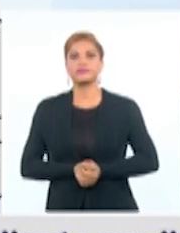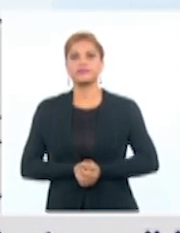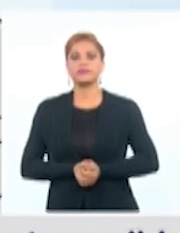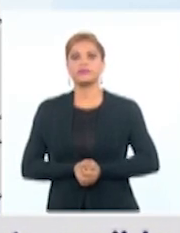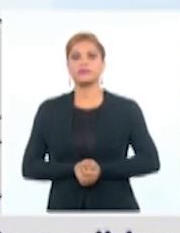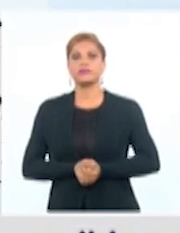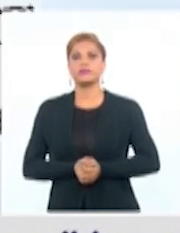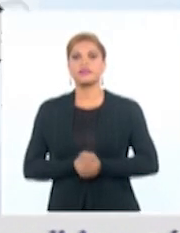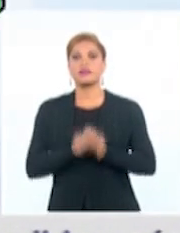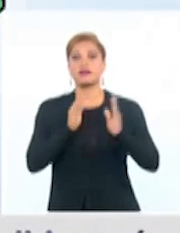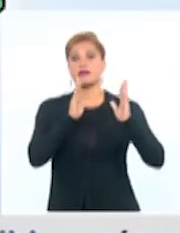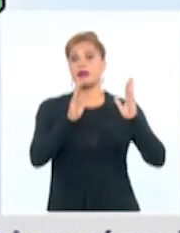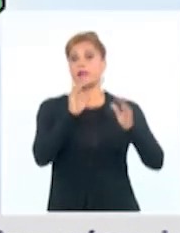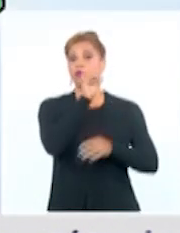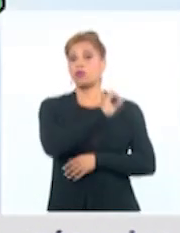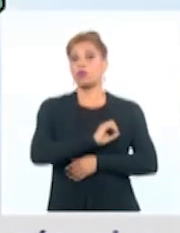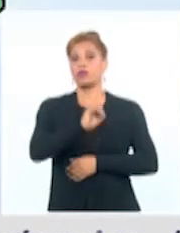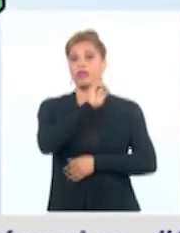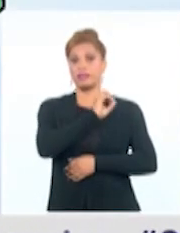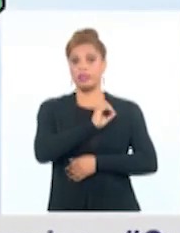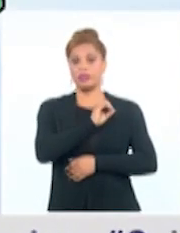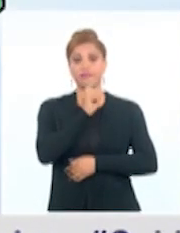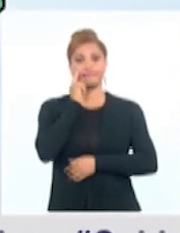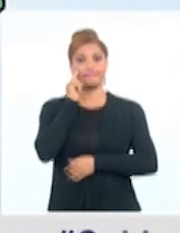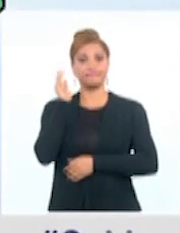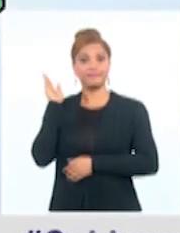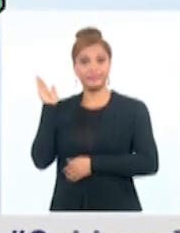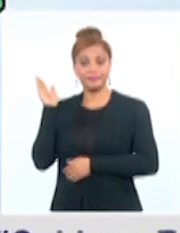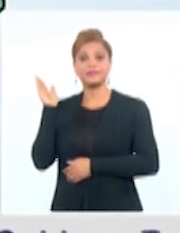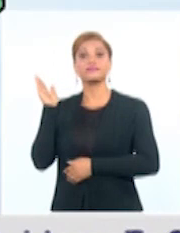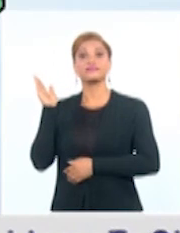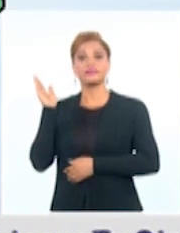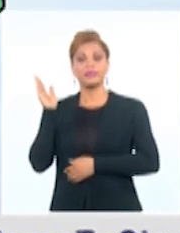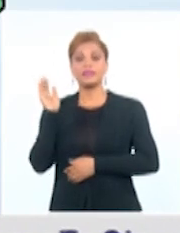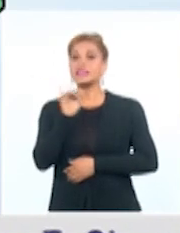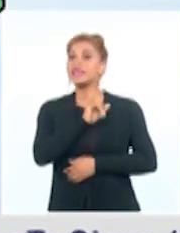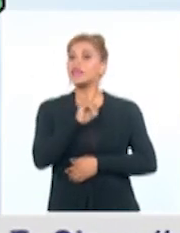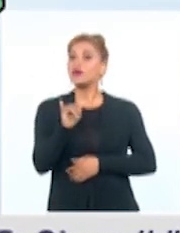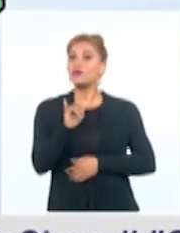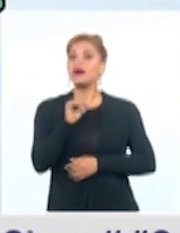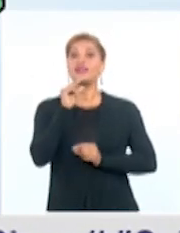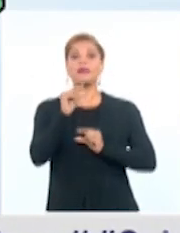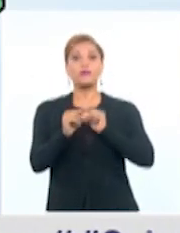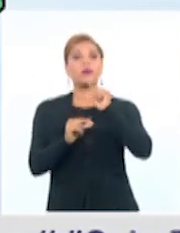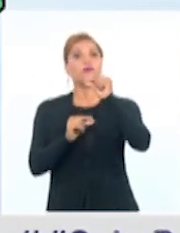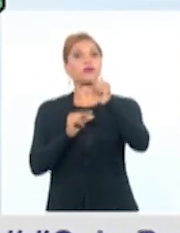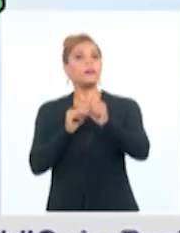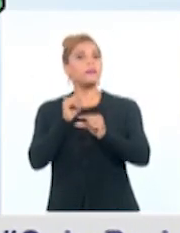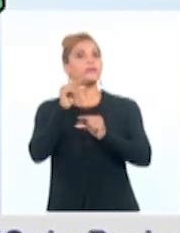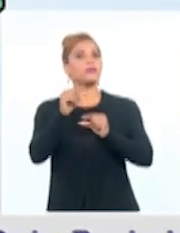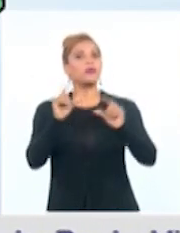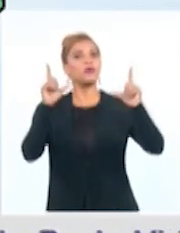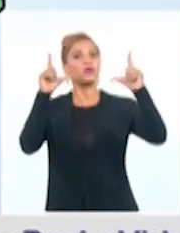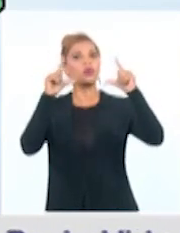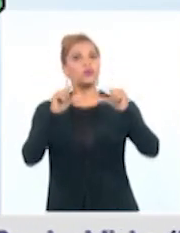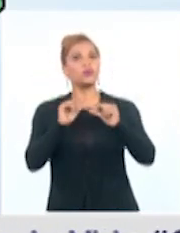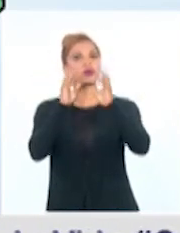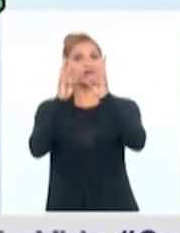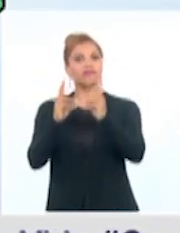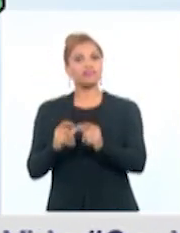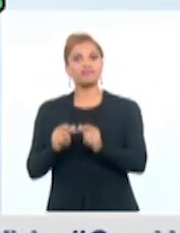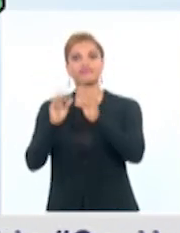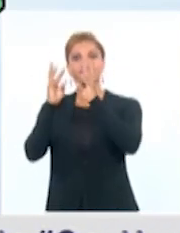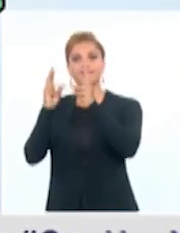territorio oriental, pues ahí lo tienen también, bajando la incidencia,